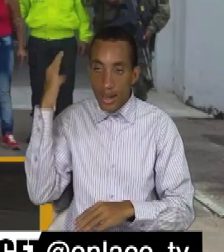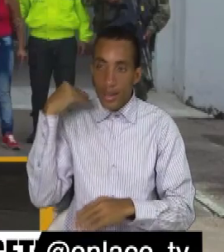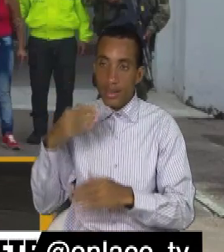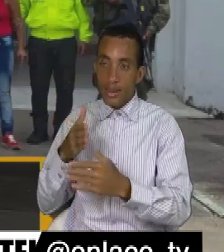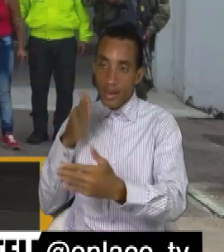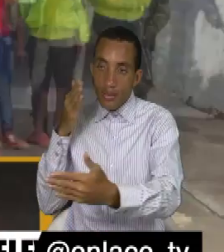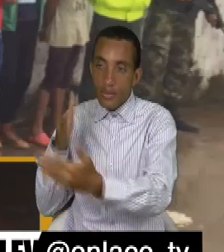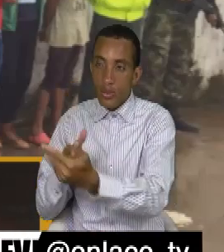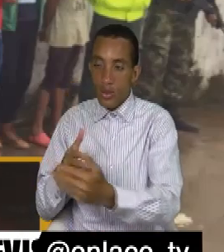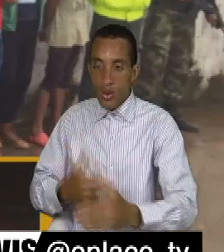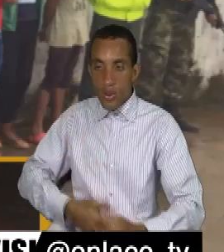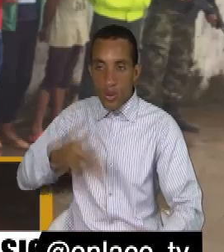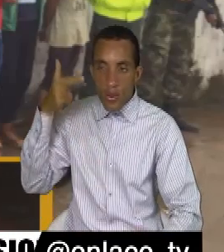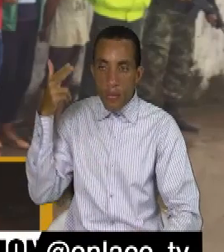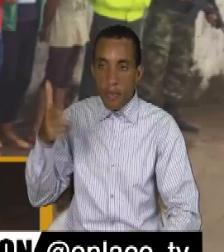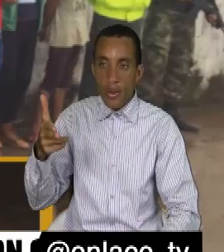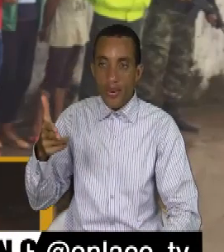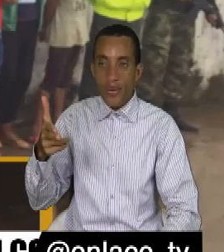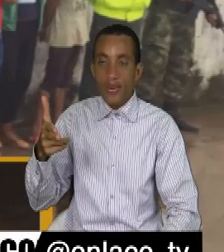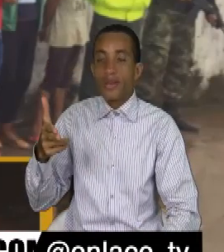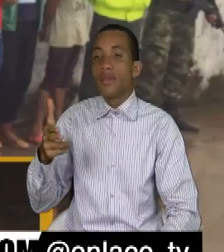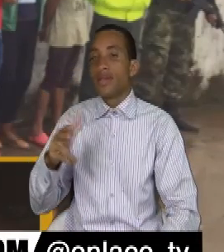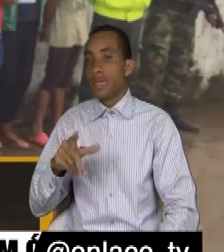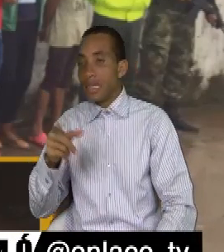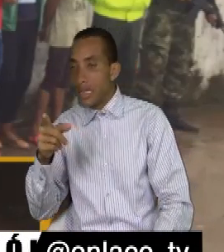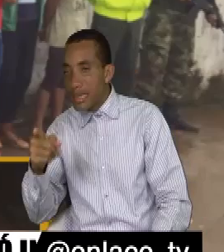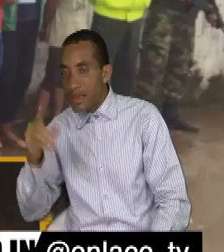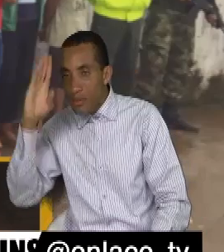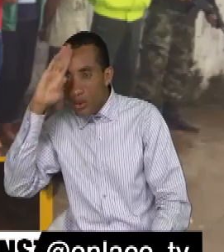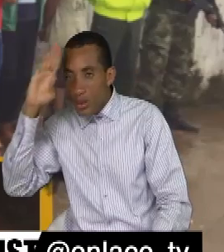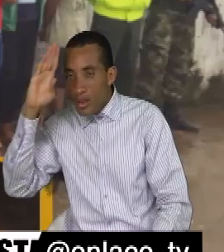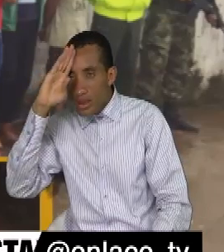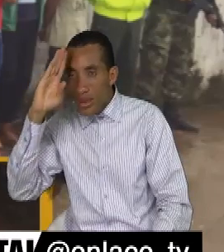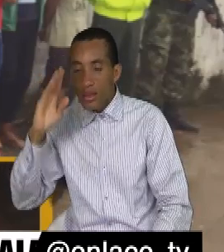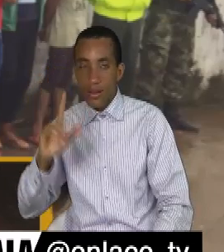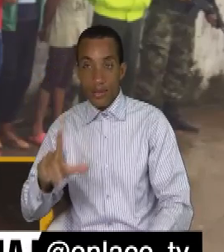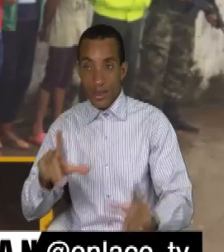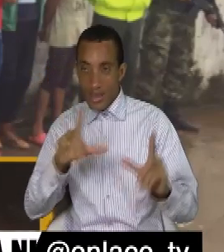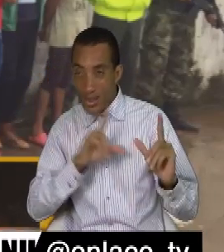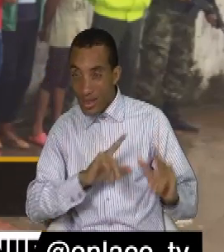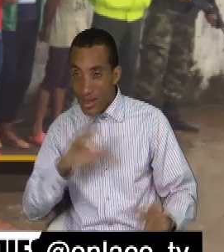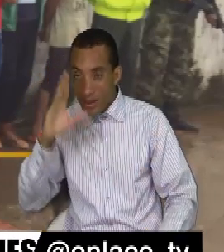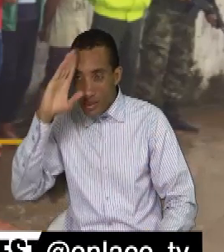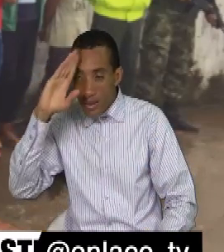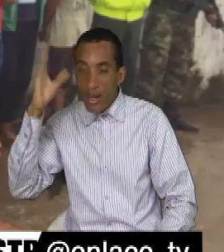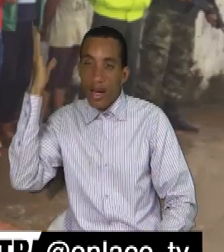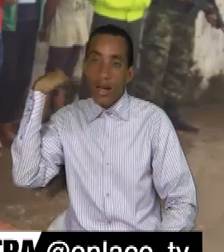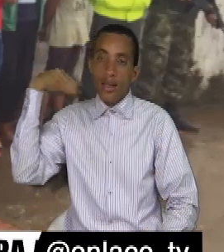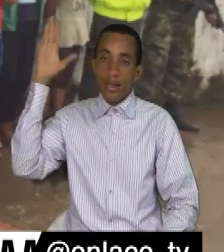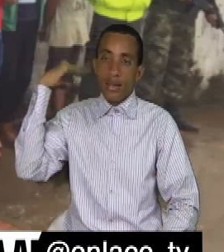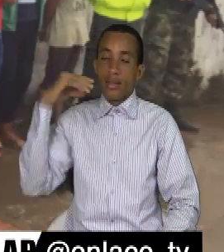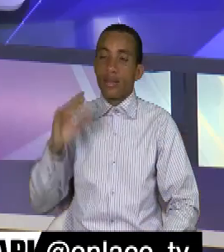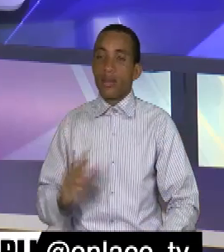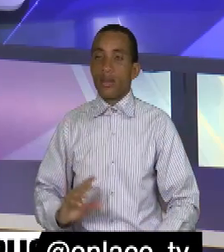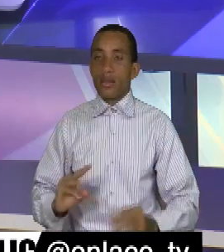con arma de fuego a los 2 auxiliares regulares de la policía registrado el pasado lunes en Puerto Wilches.